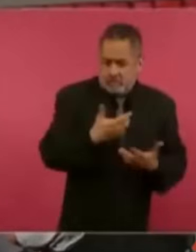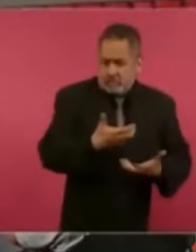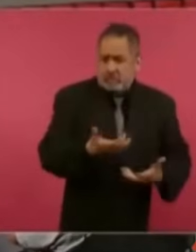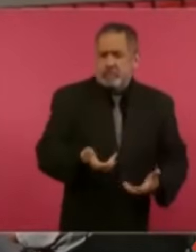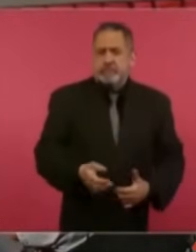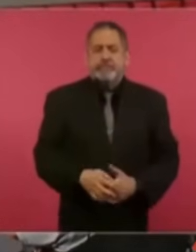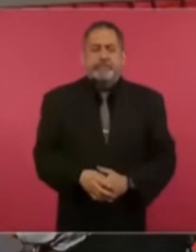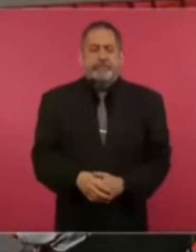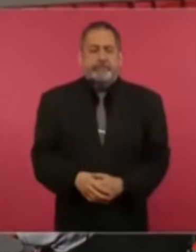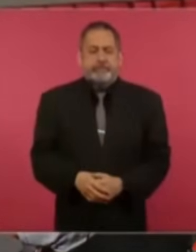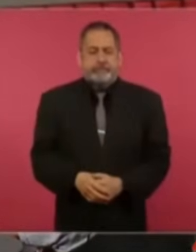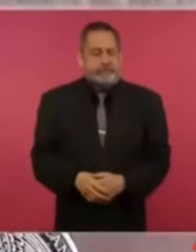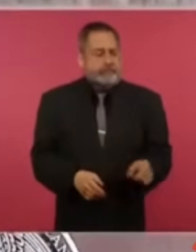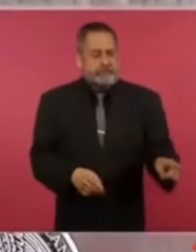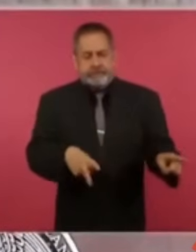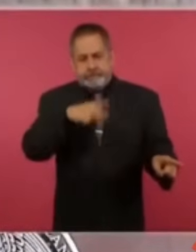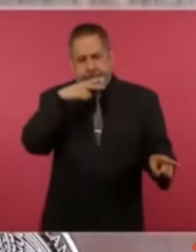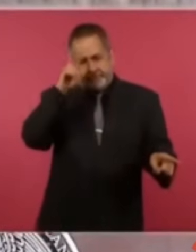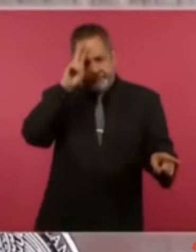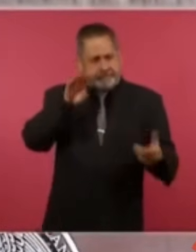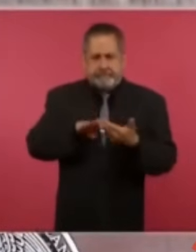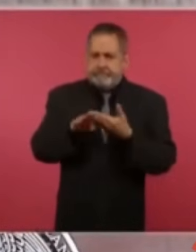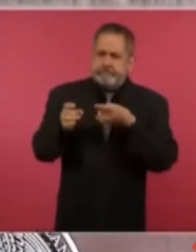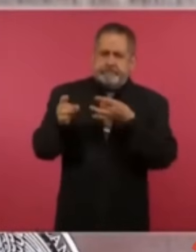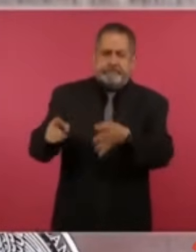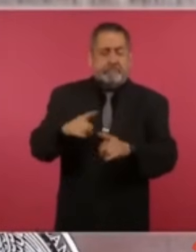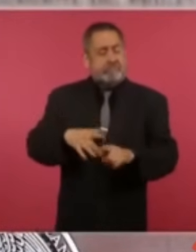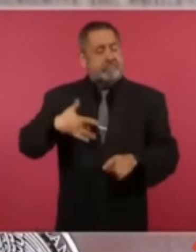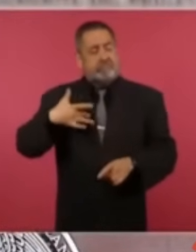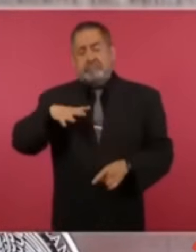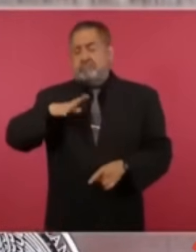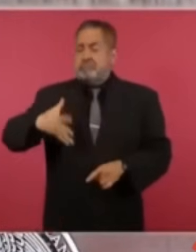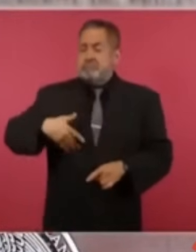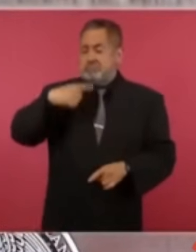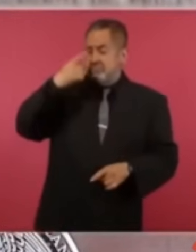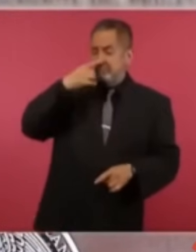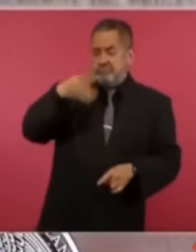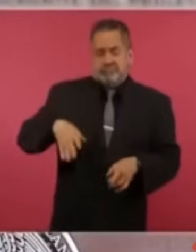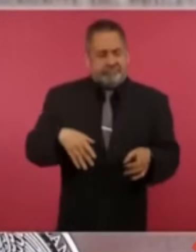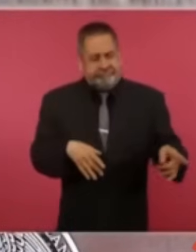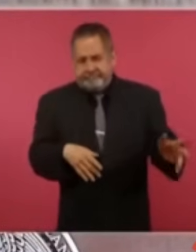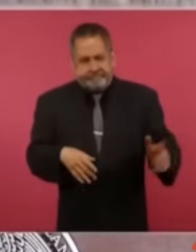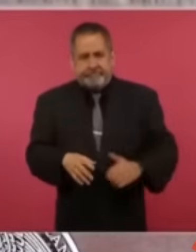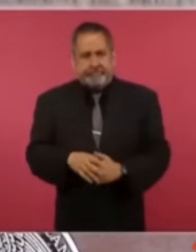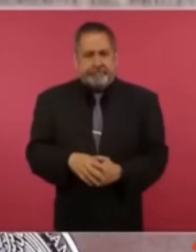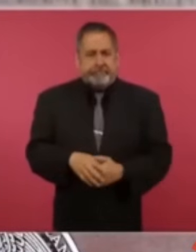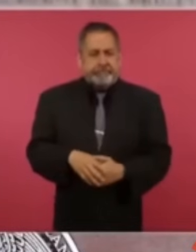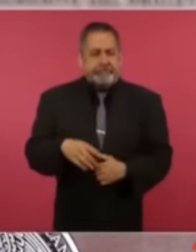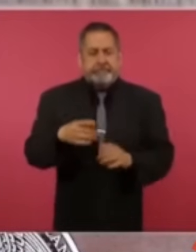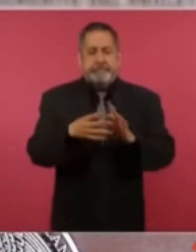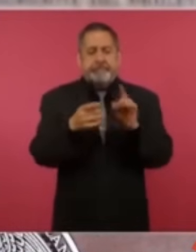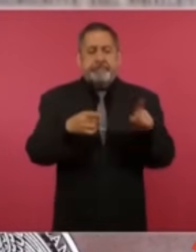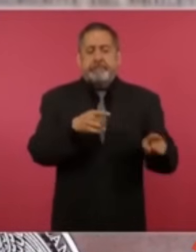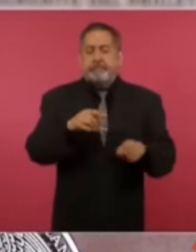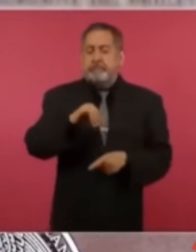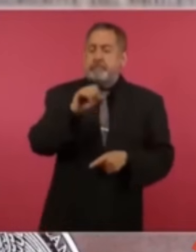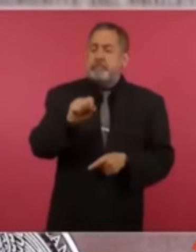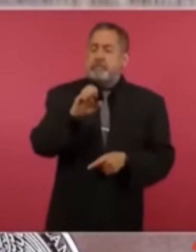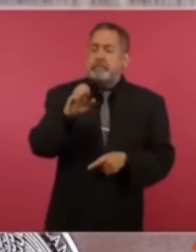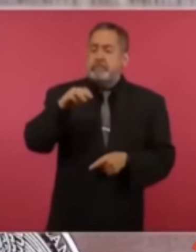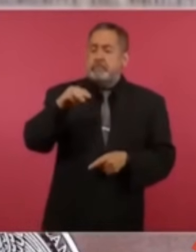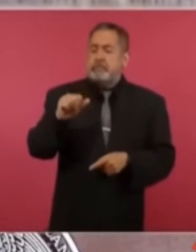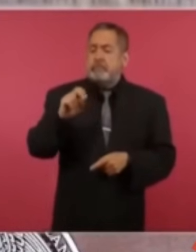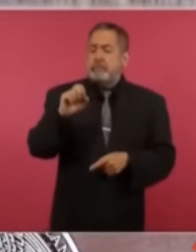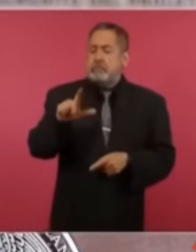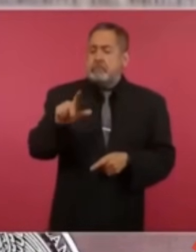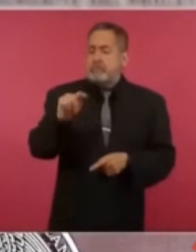Pues no solamente es ignorante, clasista, racista, también es arrogante. Pero esto, lo que dice José Manuel Torres, no